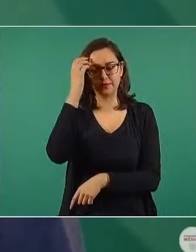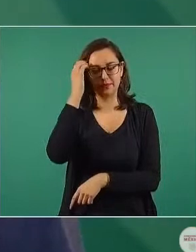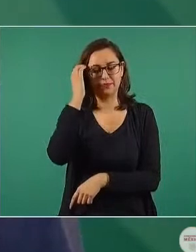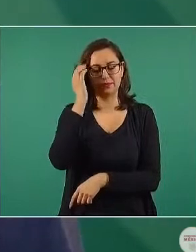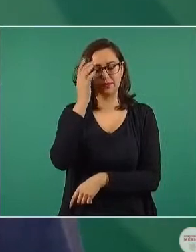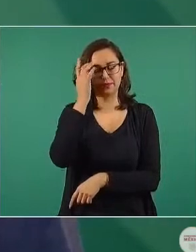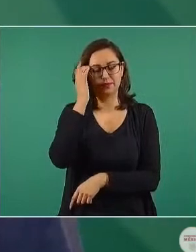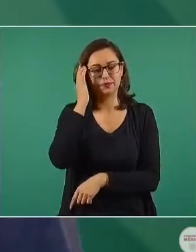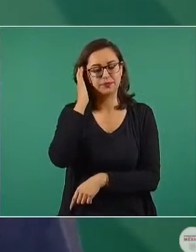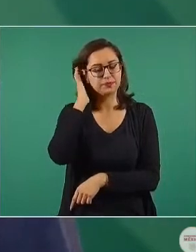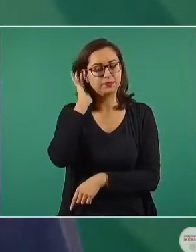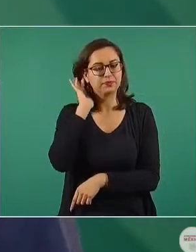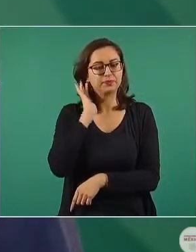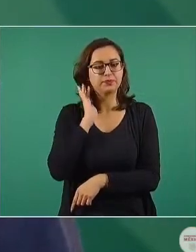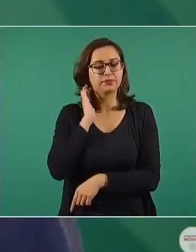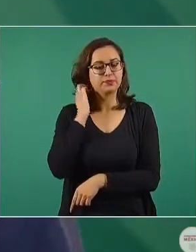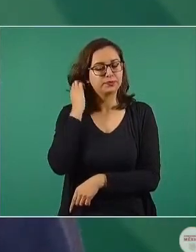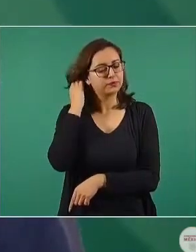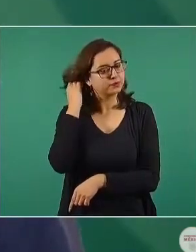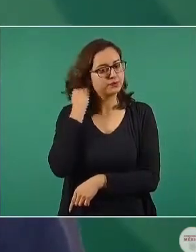con el contrato, ¿no?